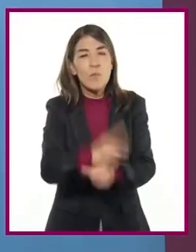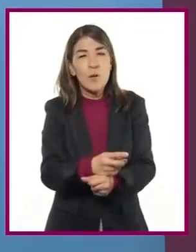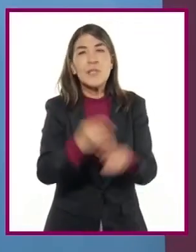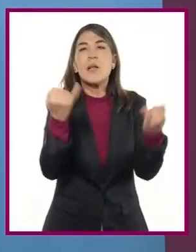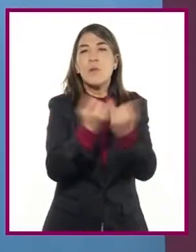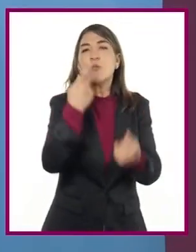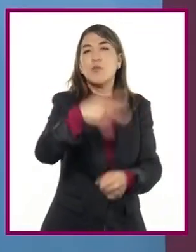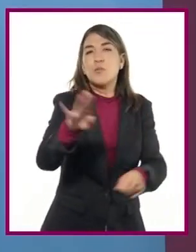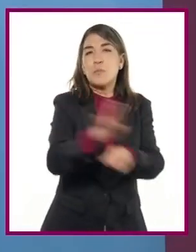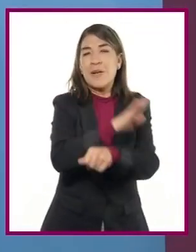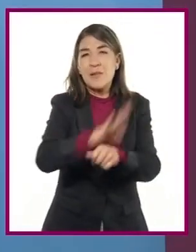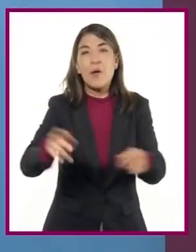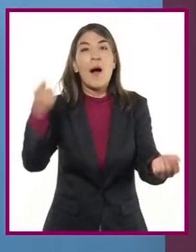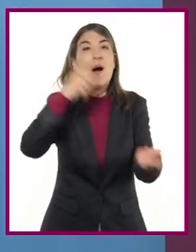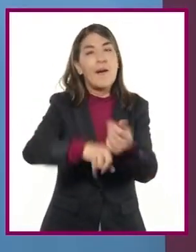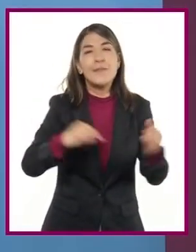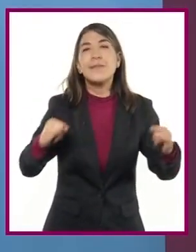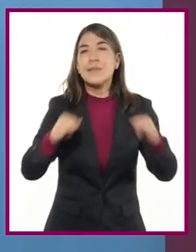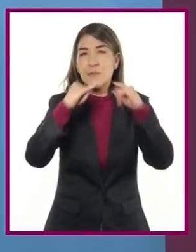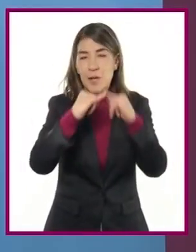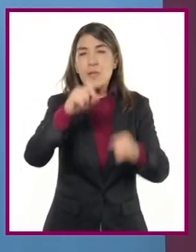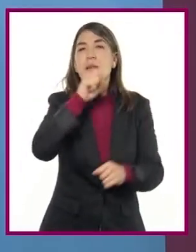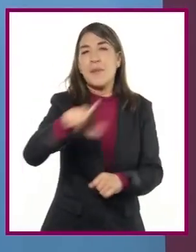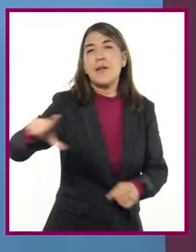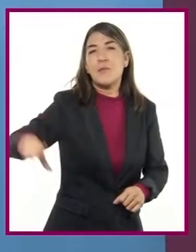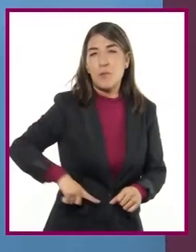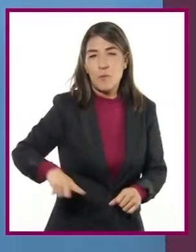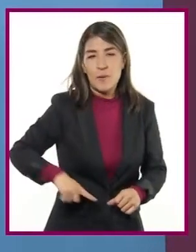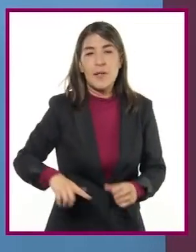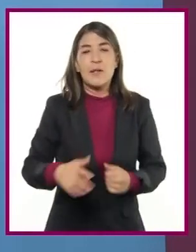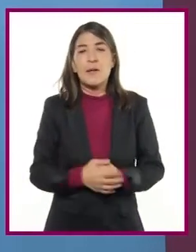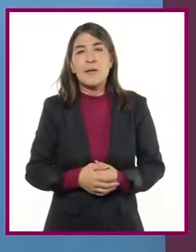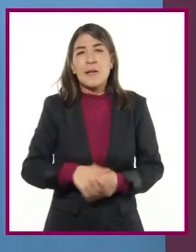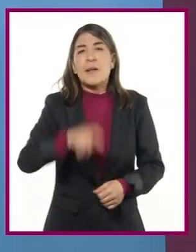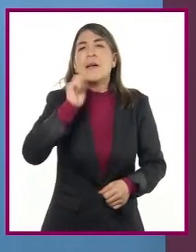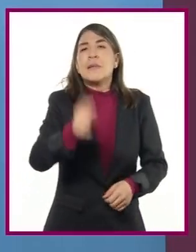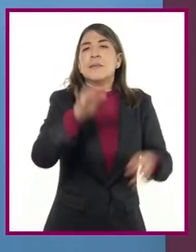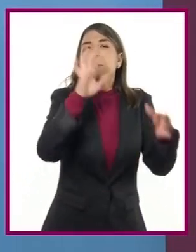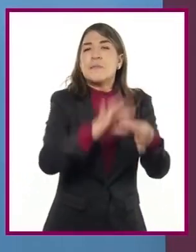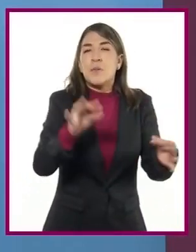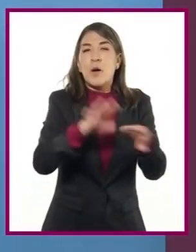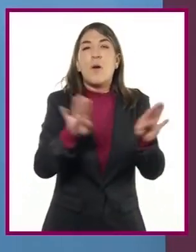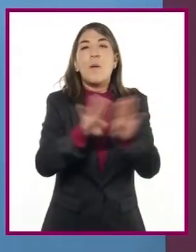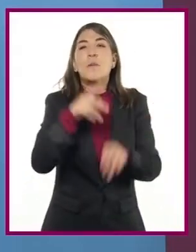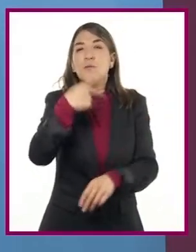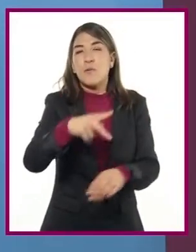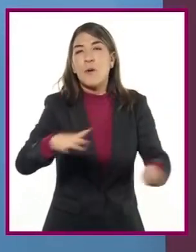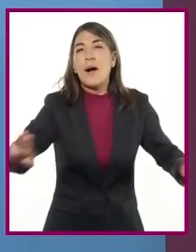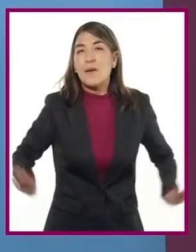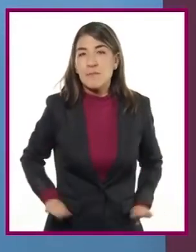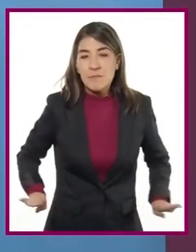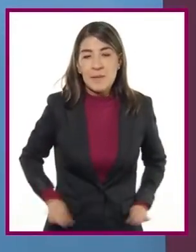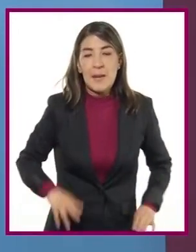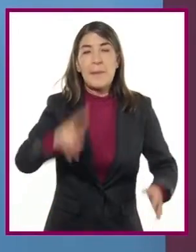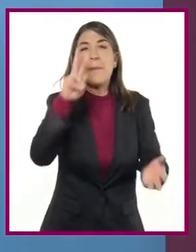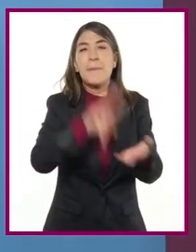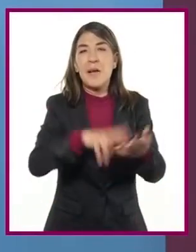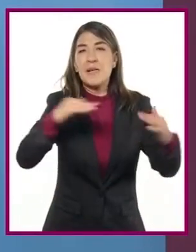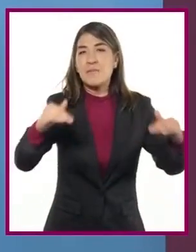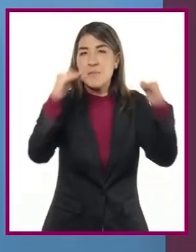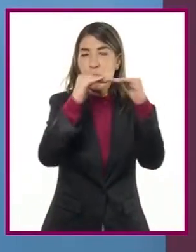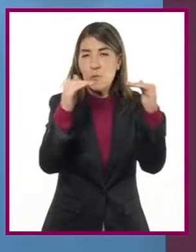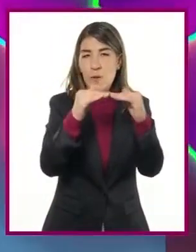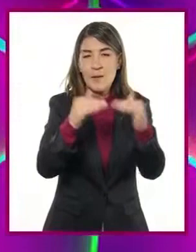y beneficios institucionales y gubernamentales, retomando en su actuar los valores de equidad e